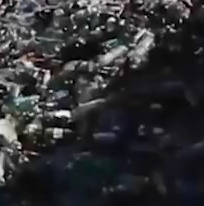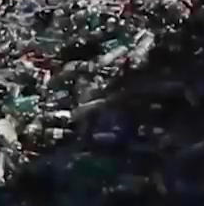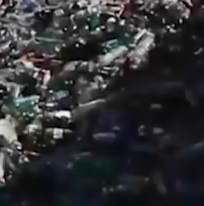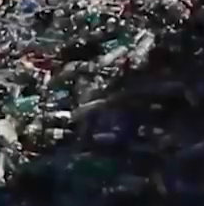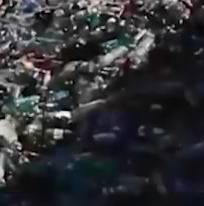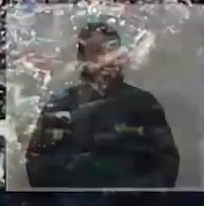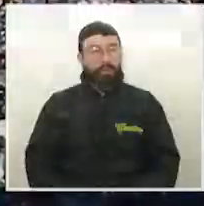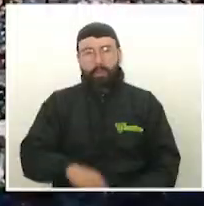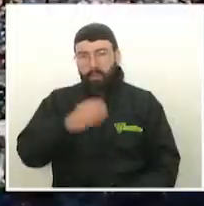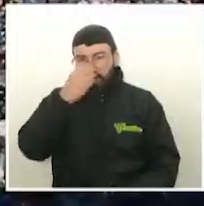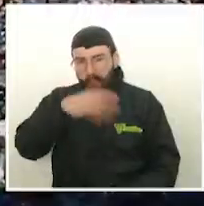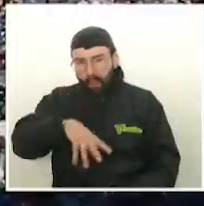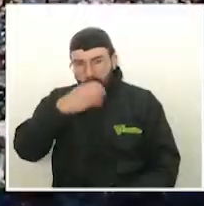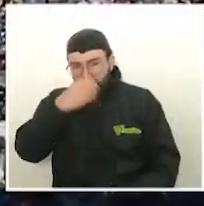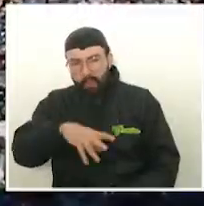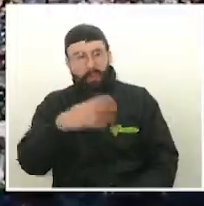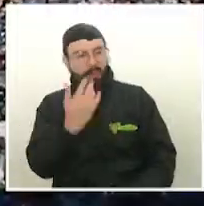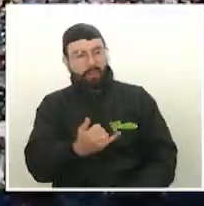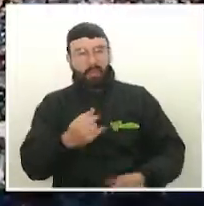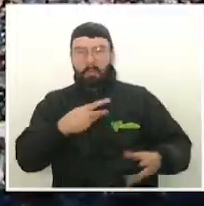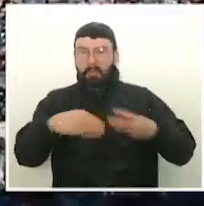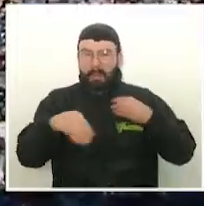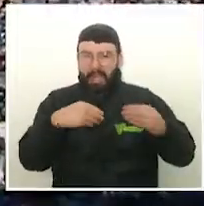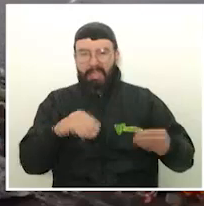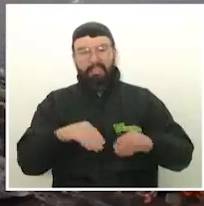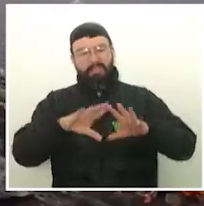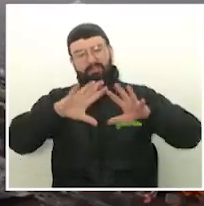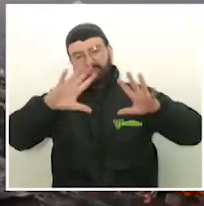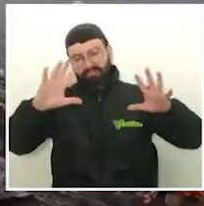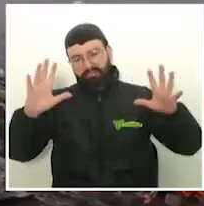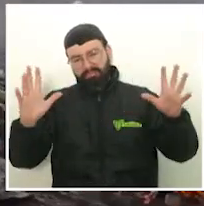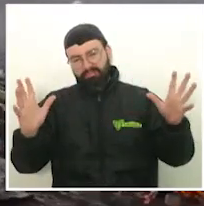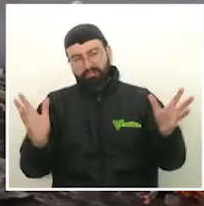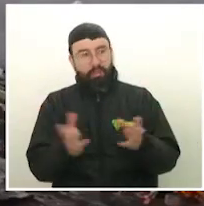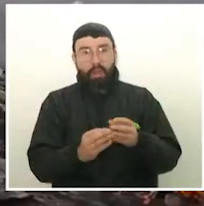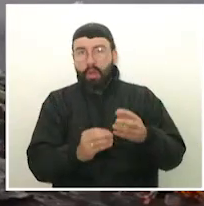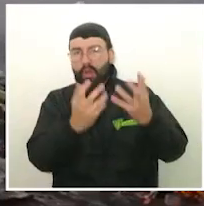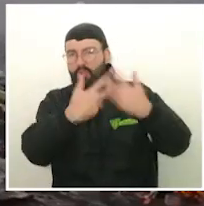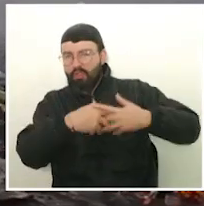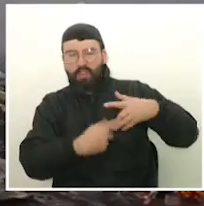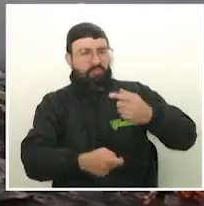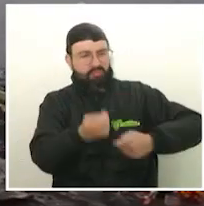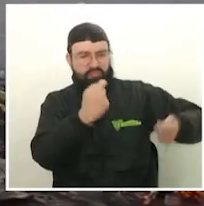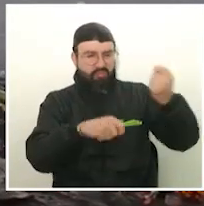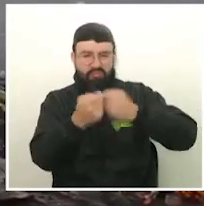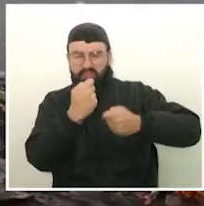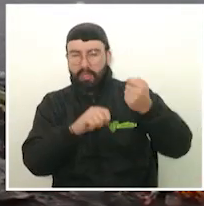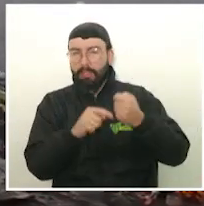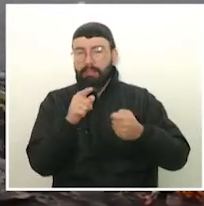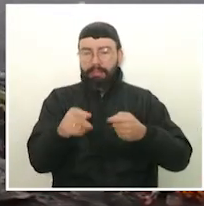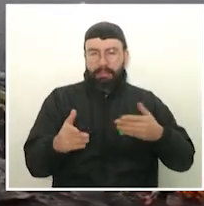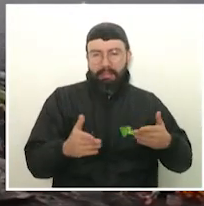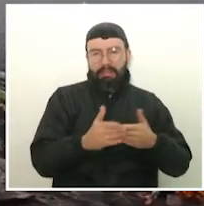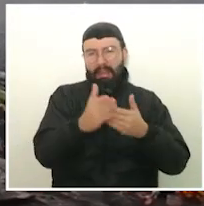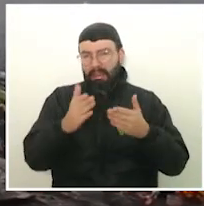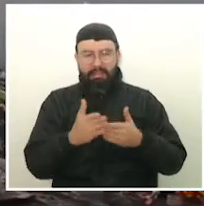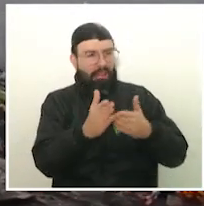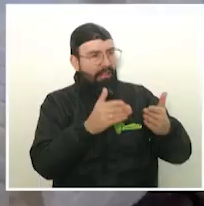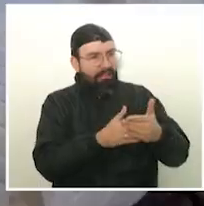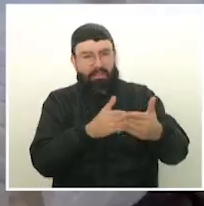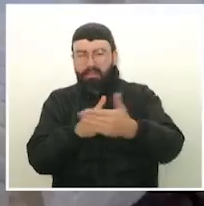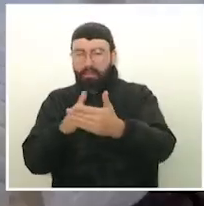Los plásticos han tomado la tierra. Su creciente producción y uso amenazan con contaminar cada rincón del